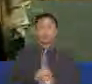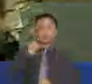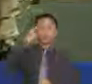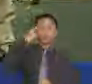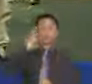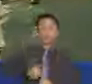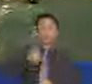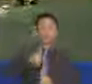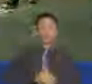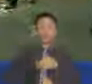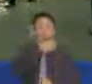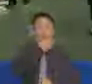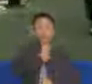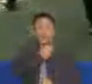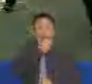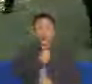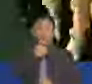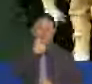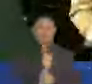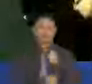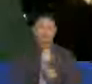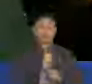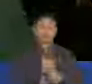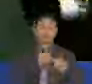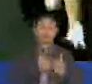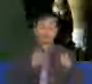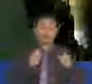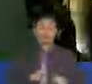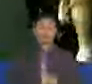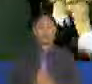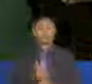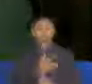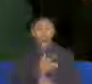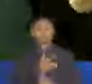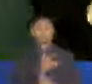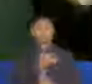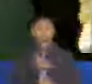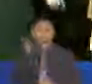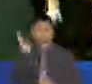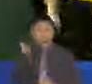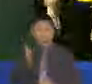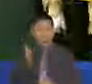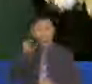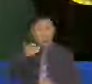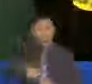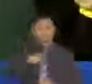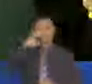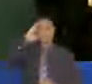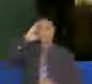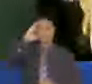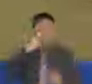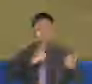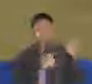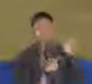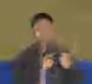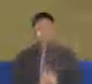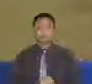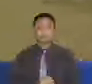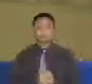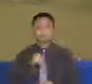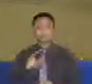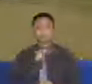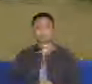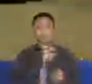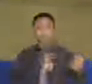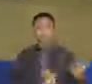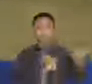del General Eloy Alfaro época liberal en la que existía un sentimiento y una disciplina de tipo militar de hecho fueron miembros del ejército